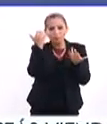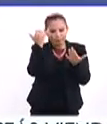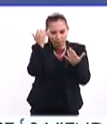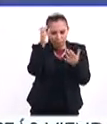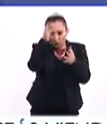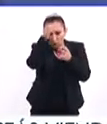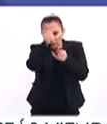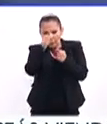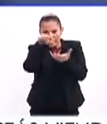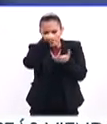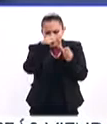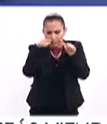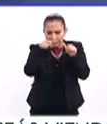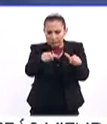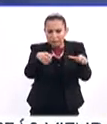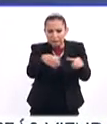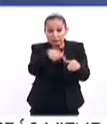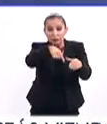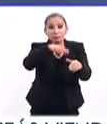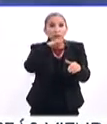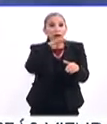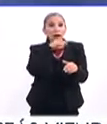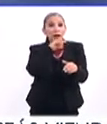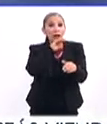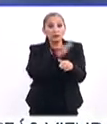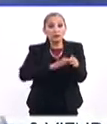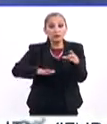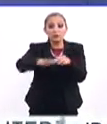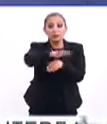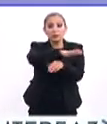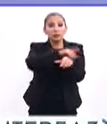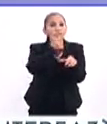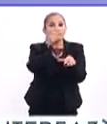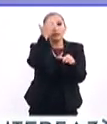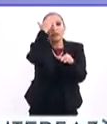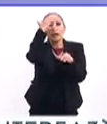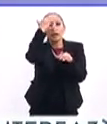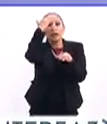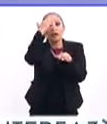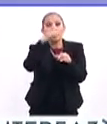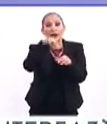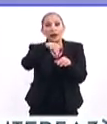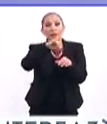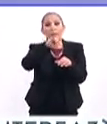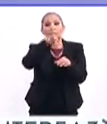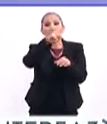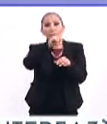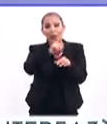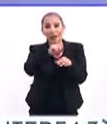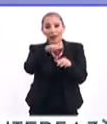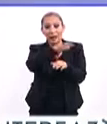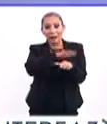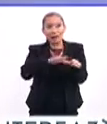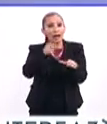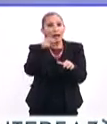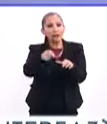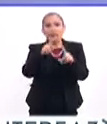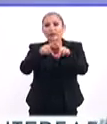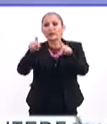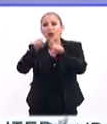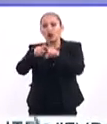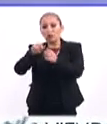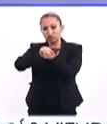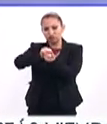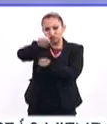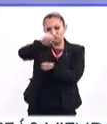concepto, el centro de ese concepto es el maíz, y alrededor está lo que conocemos como la milpa. Eso se encuentra en muchos